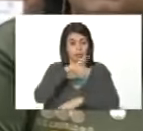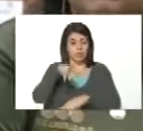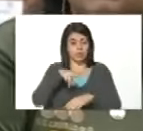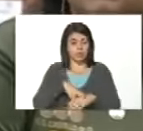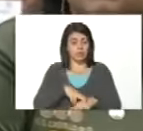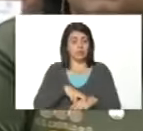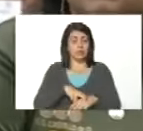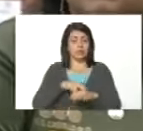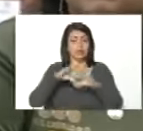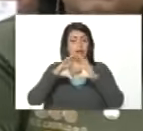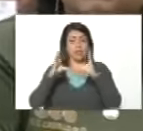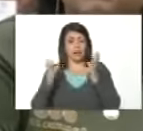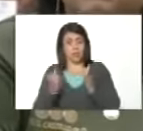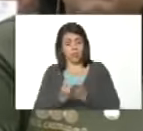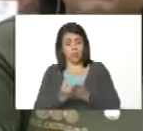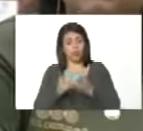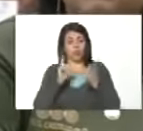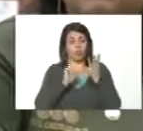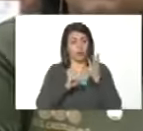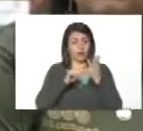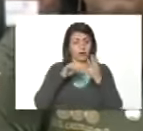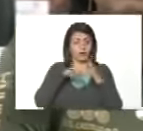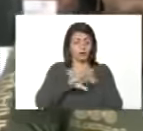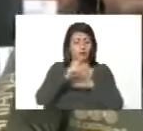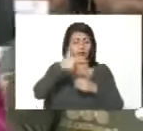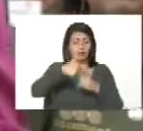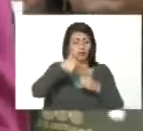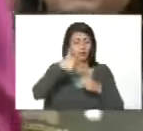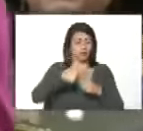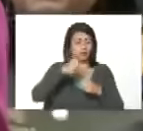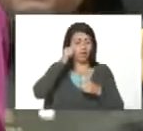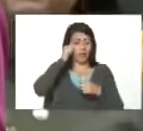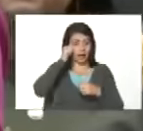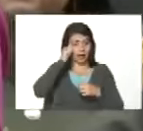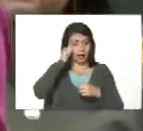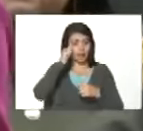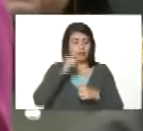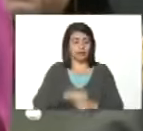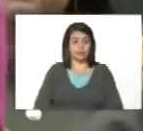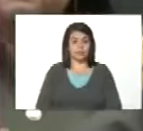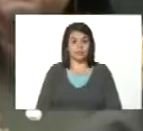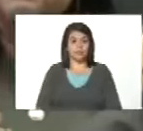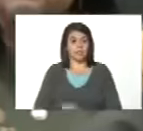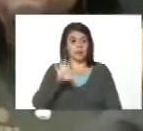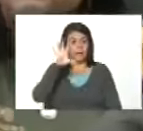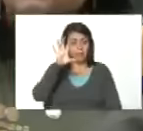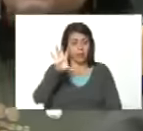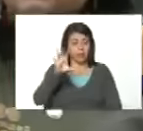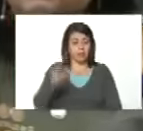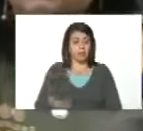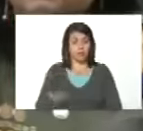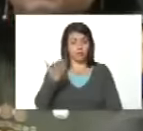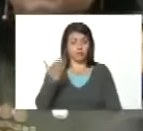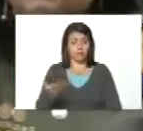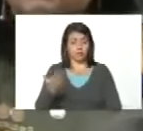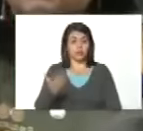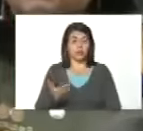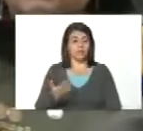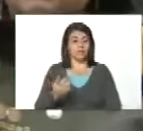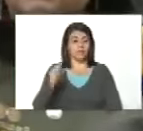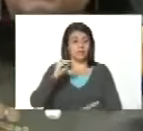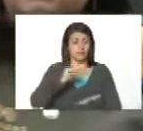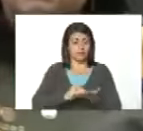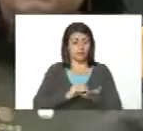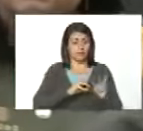y licuado del mundo y la cuarta reserva de crudo de Asia Pacífico. Es un país importantísimo